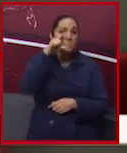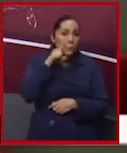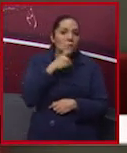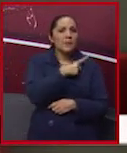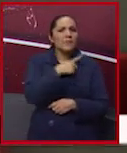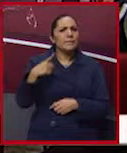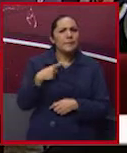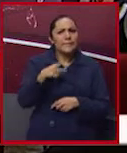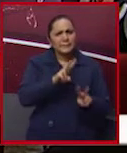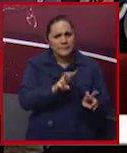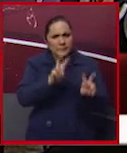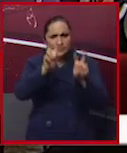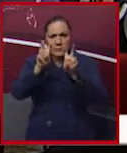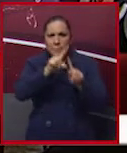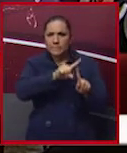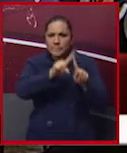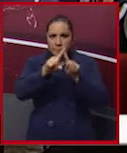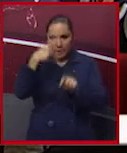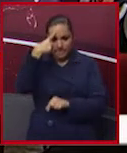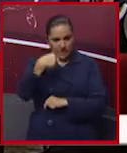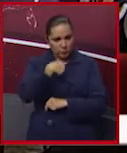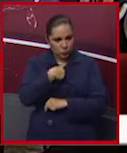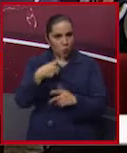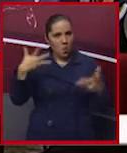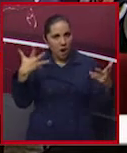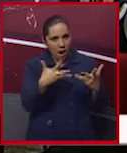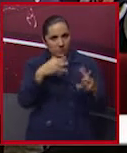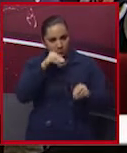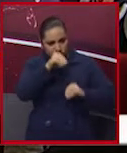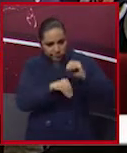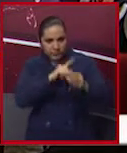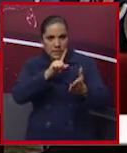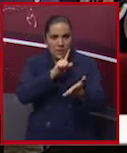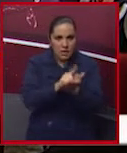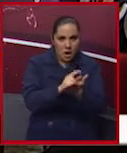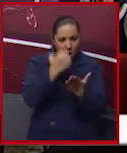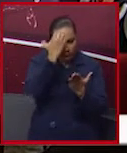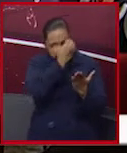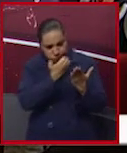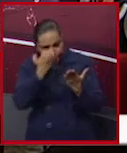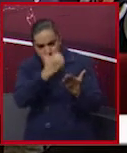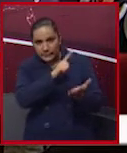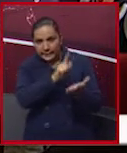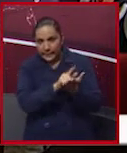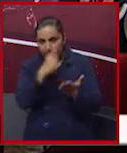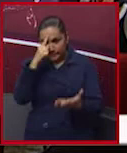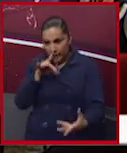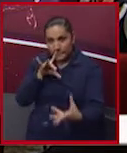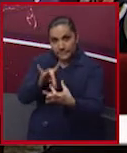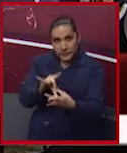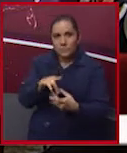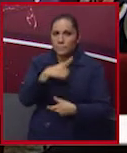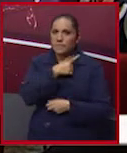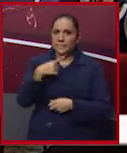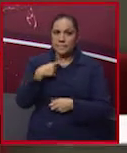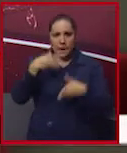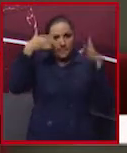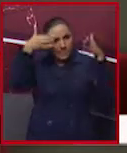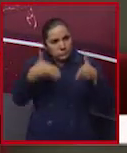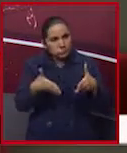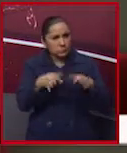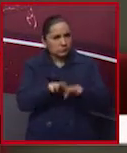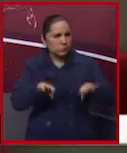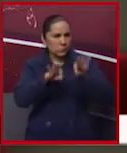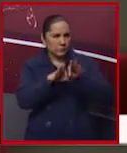interdisciplinariedad al momento de ejercer el derecho, debido a que ayuda a entender y analizar de mejor manera diversos asuntos como la violencia de